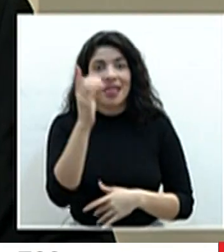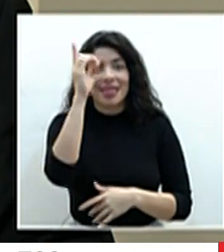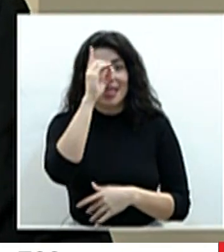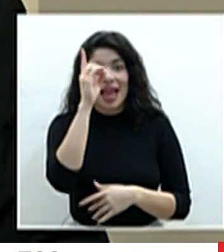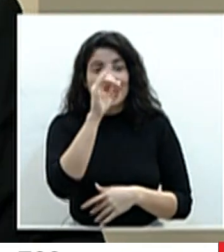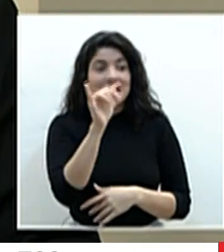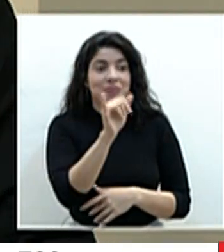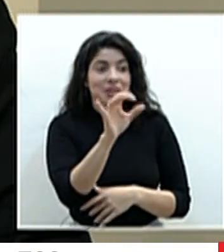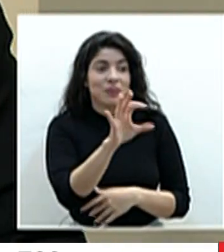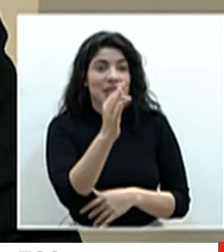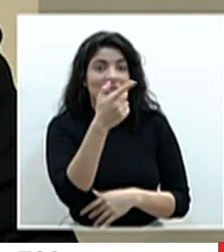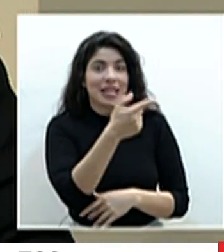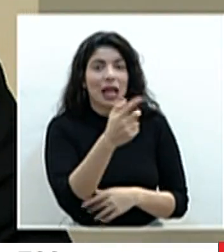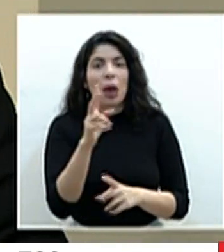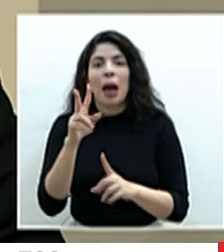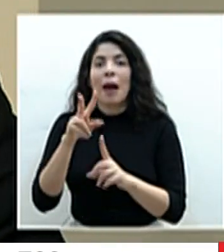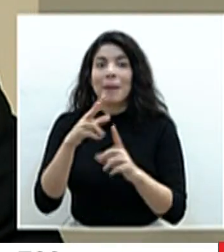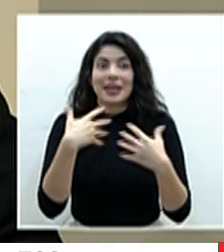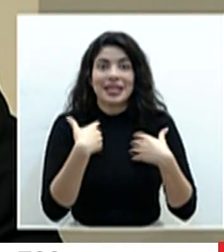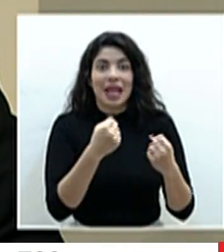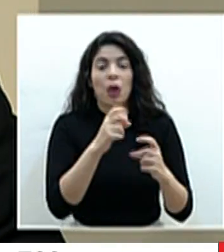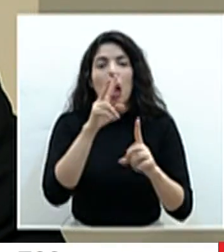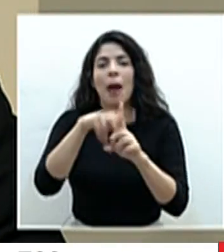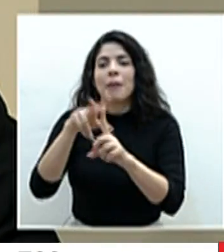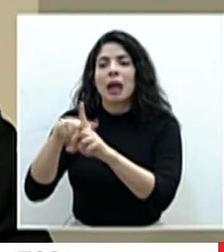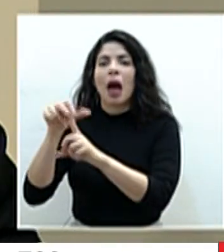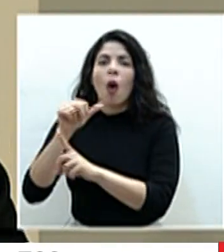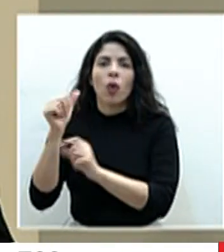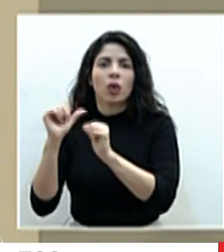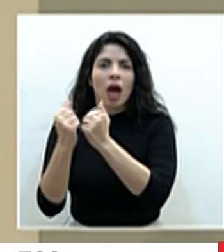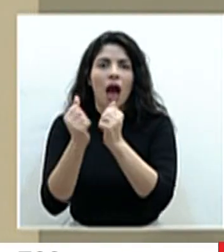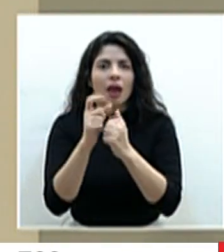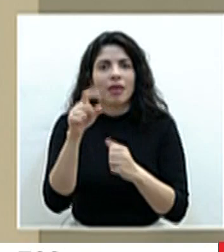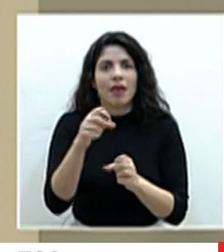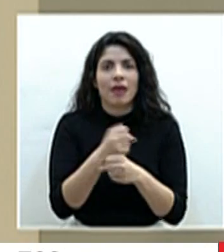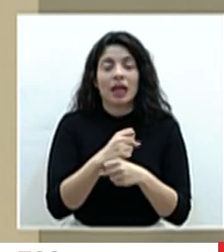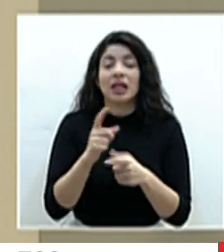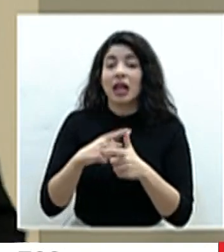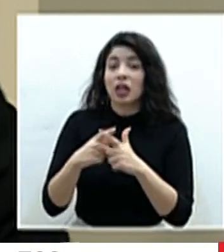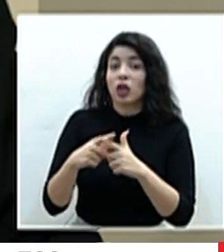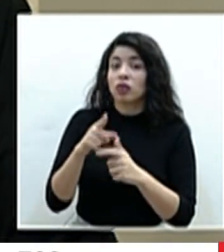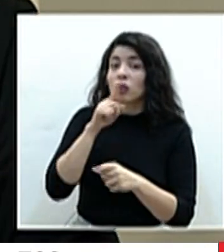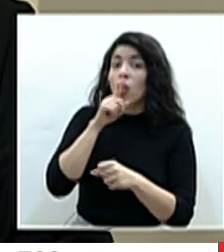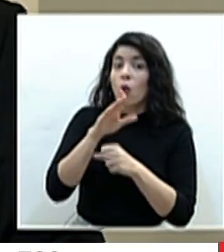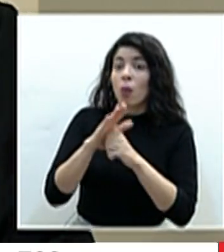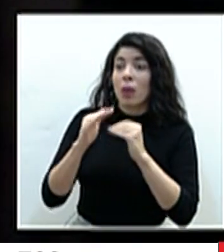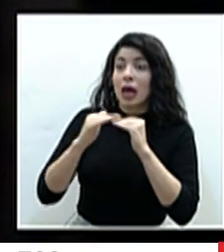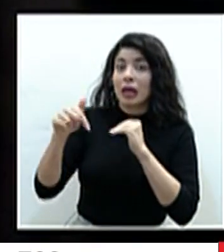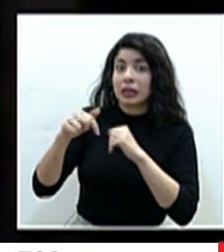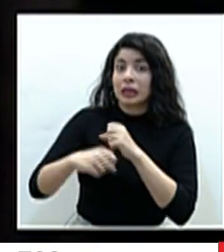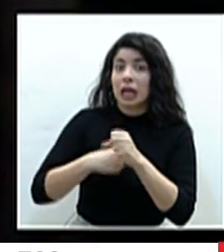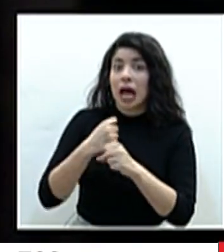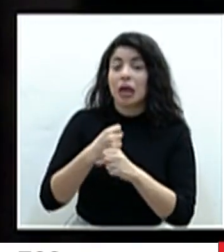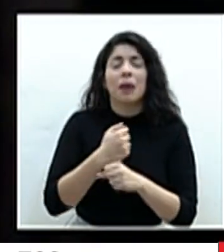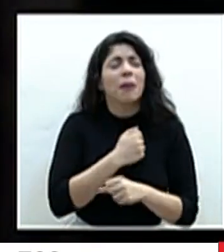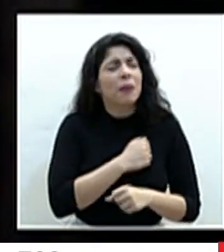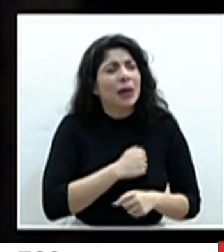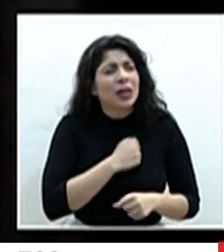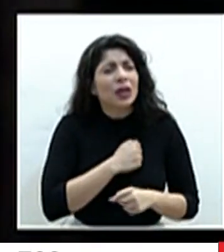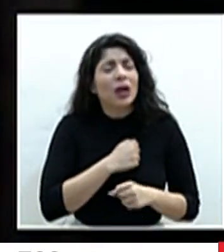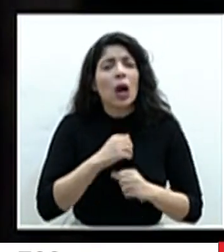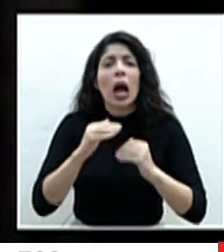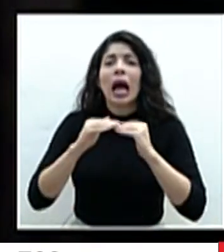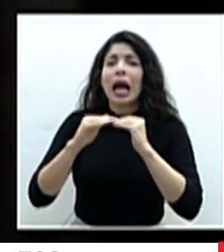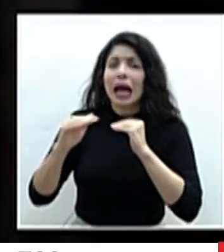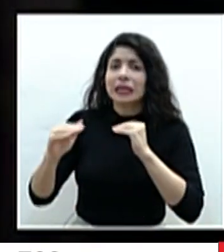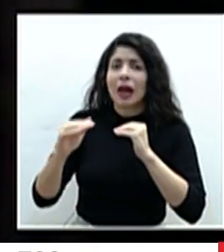Daniel en salud a otras áreas como lo tenemos que hacer. Sí, garantizamos la estabilidad, entonces, por lo menos para este año. ¿Perdón? Garantizamos la